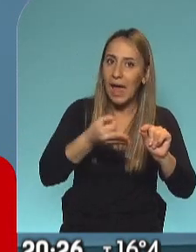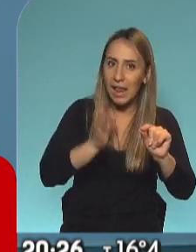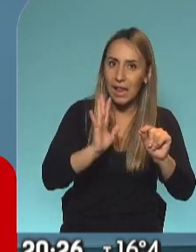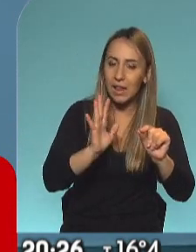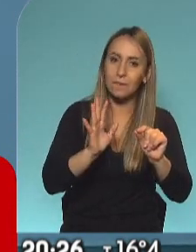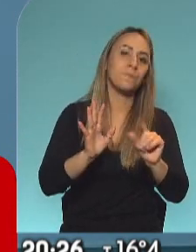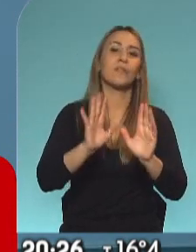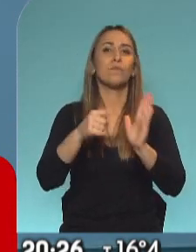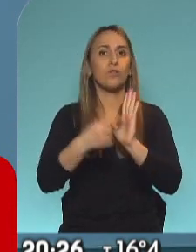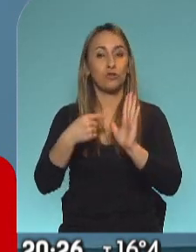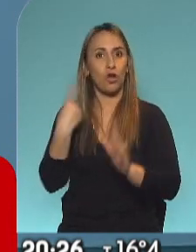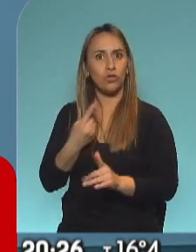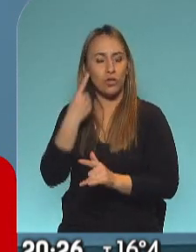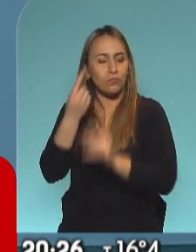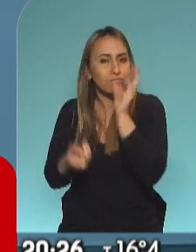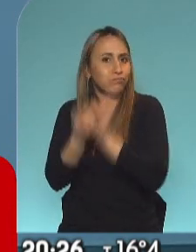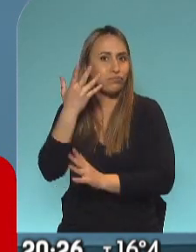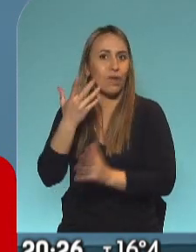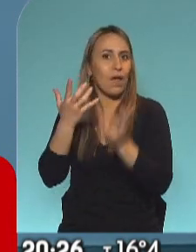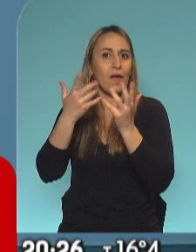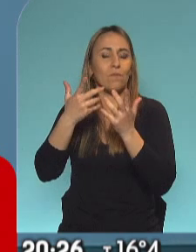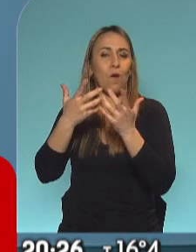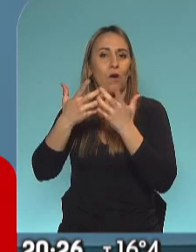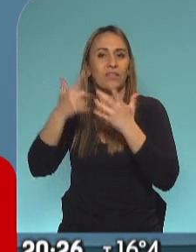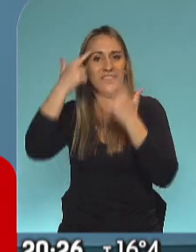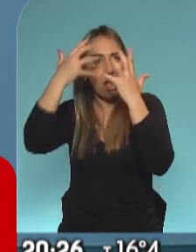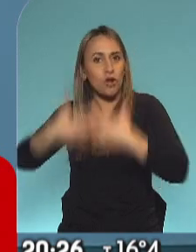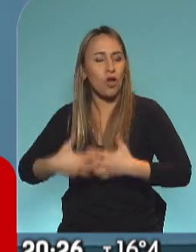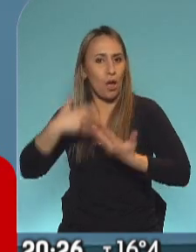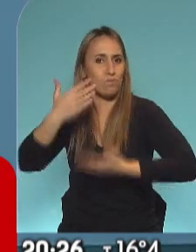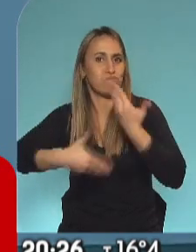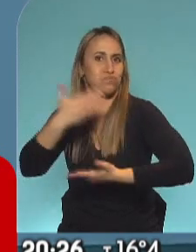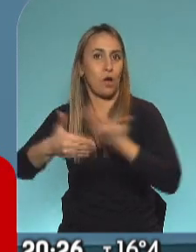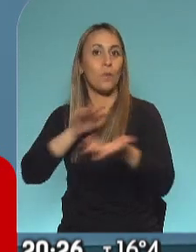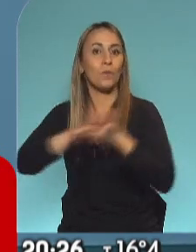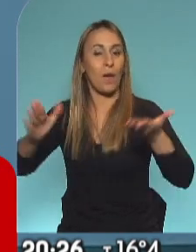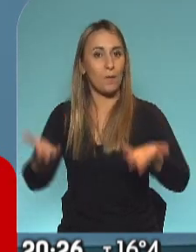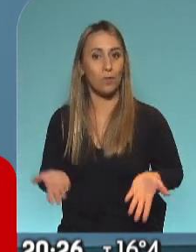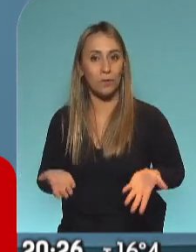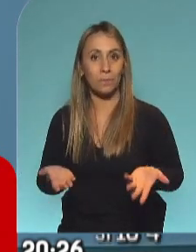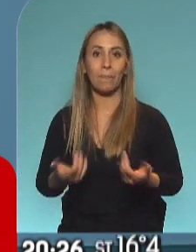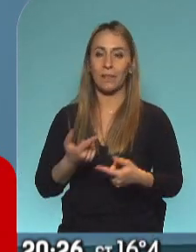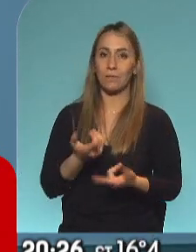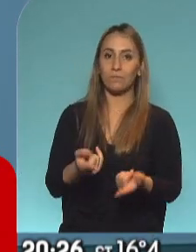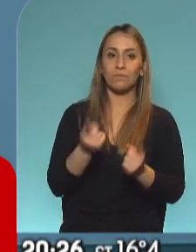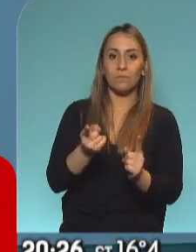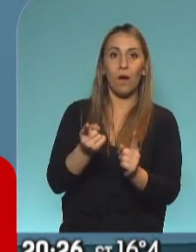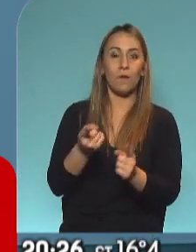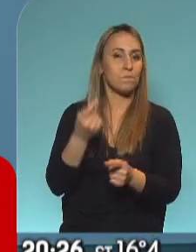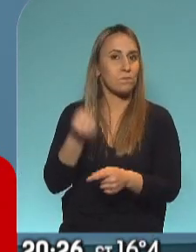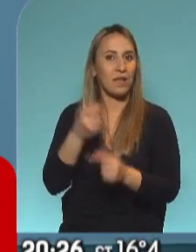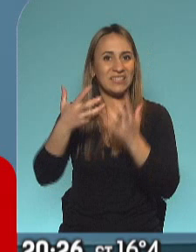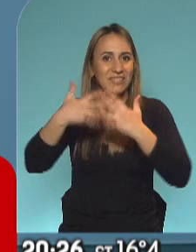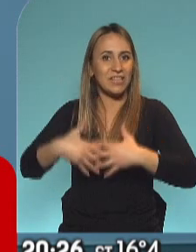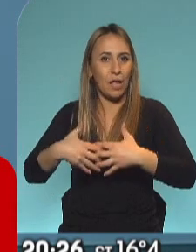revolución informática lo que hemos hecho. Entonces, a partir de tener este sistema de gestión de camas revolucionario y este